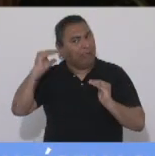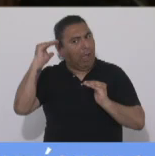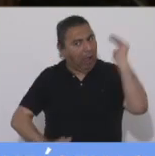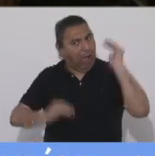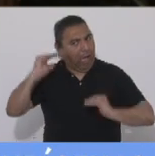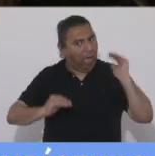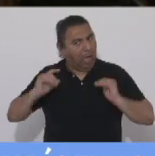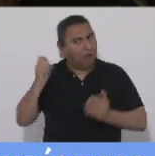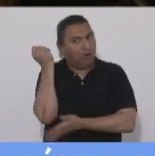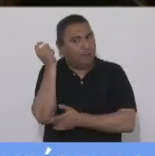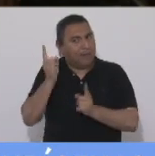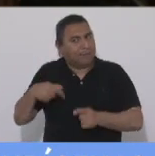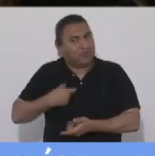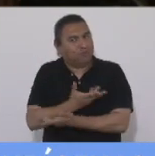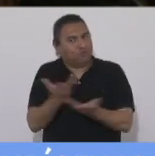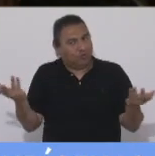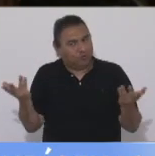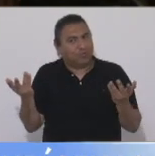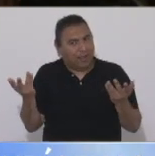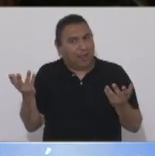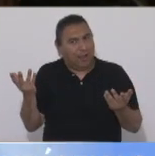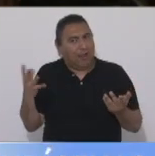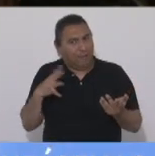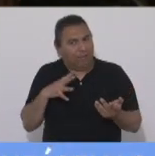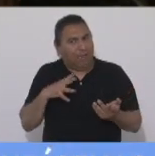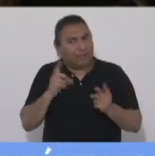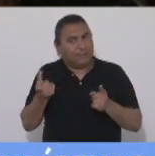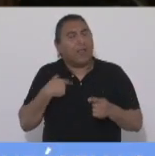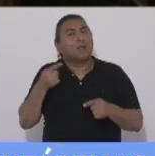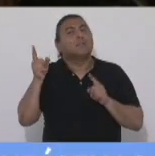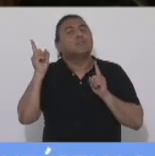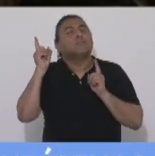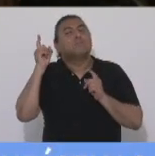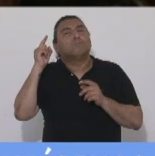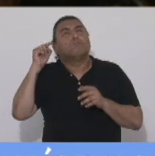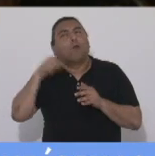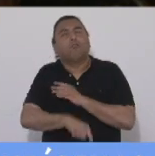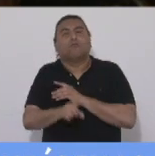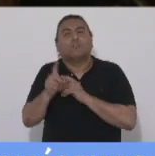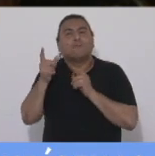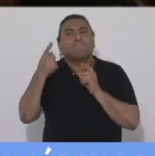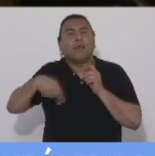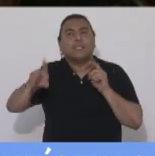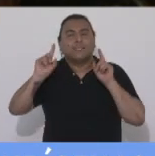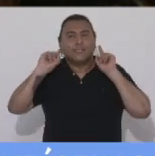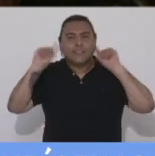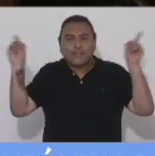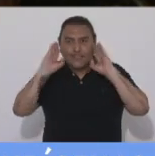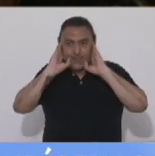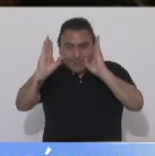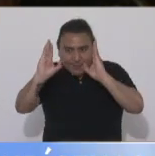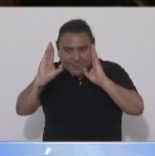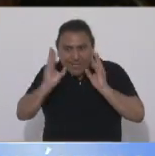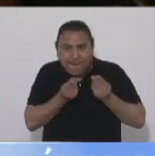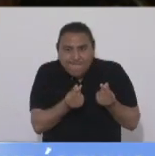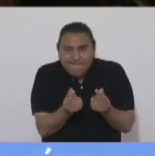social, que tienen que ver con la profunda concentración de la riqueza en el mundo. Es la